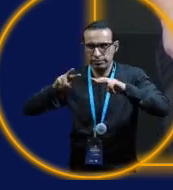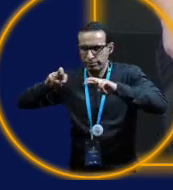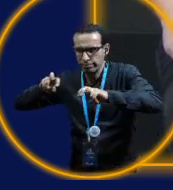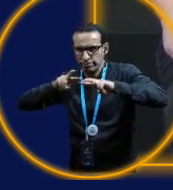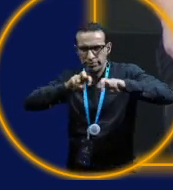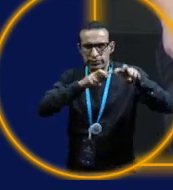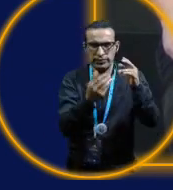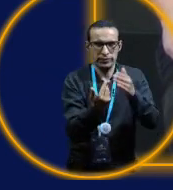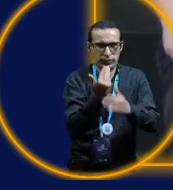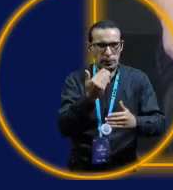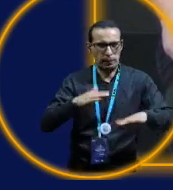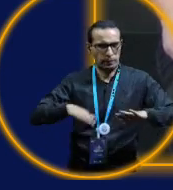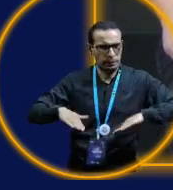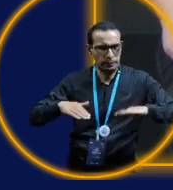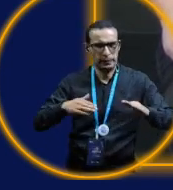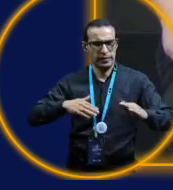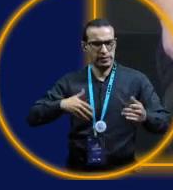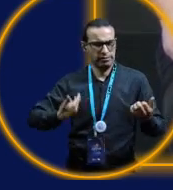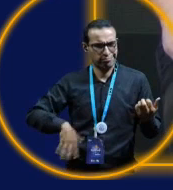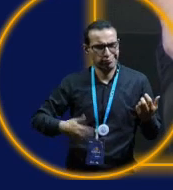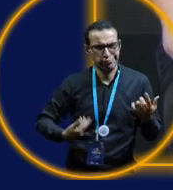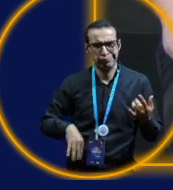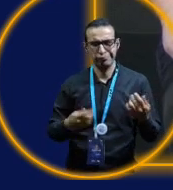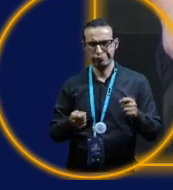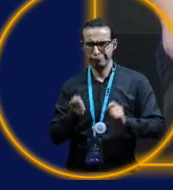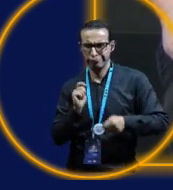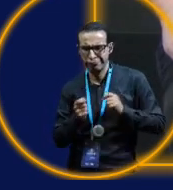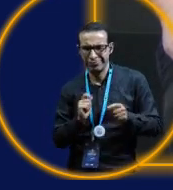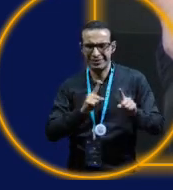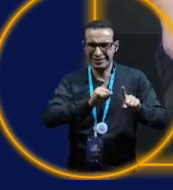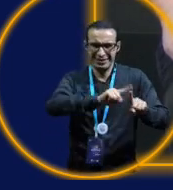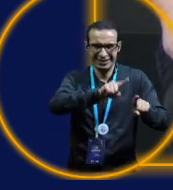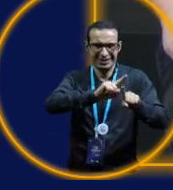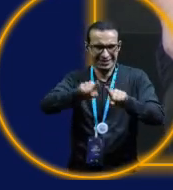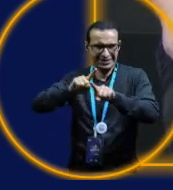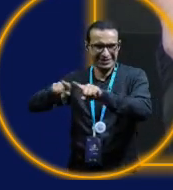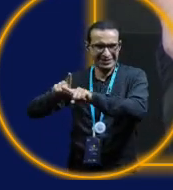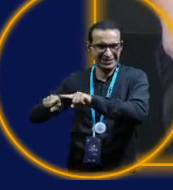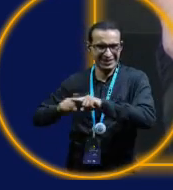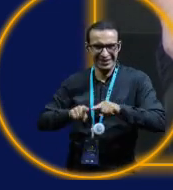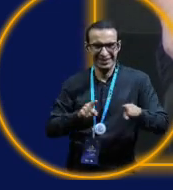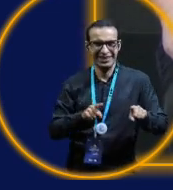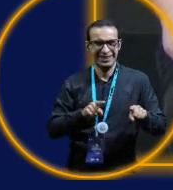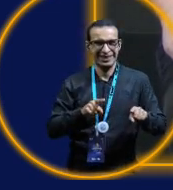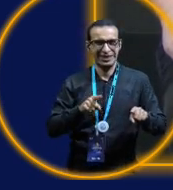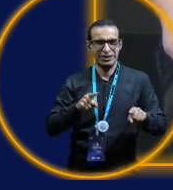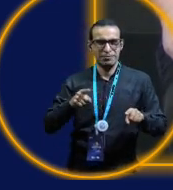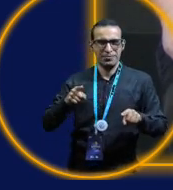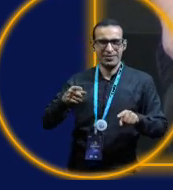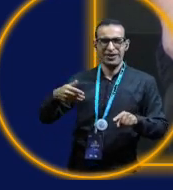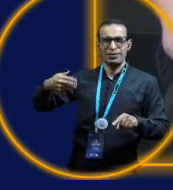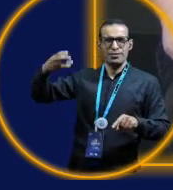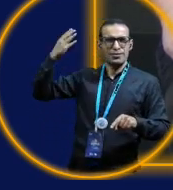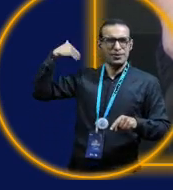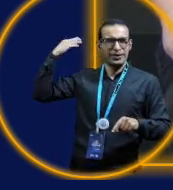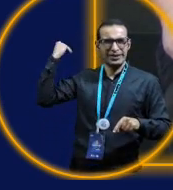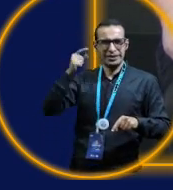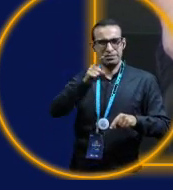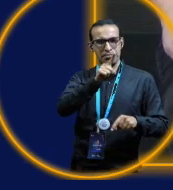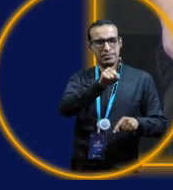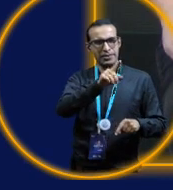es como que ya etiope de los 70 y Arm de los 70 música oscura japonesa de